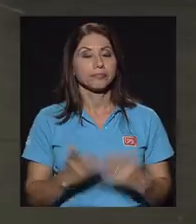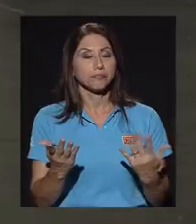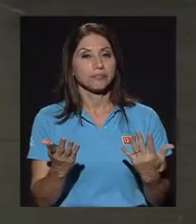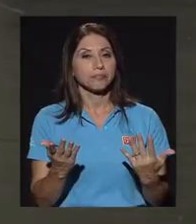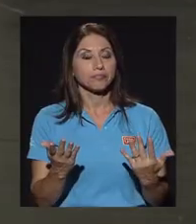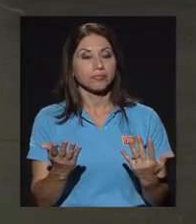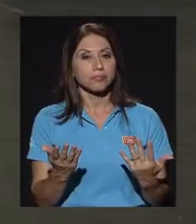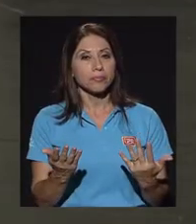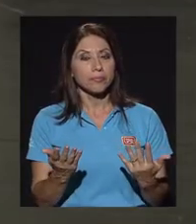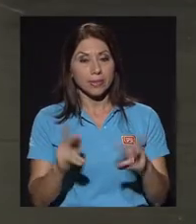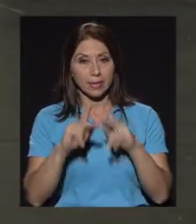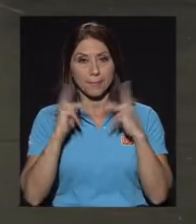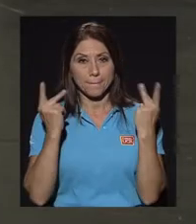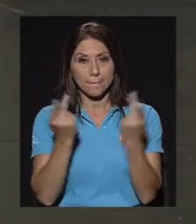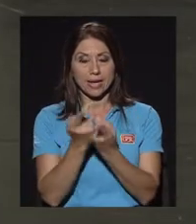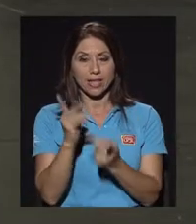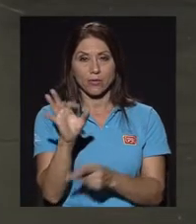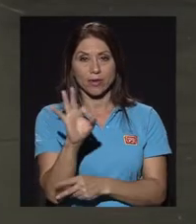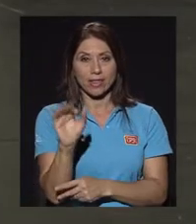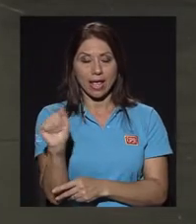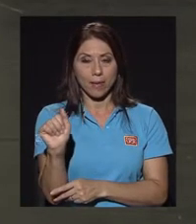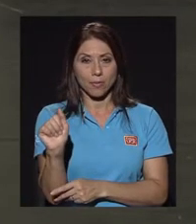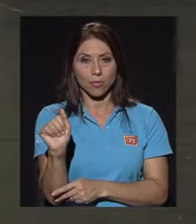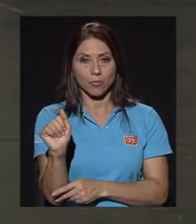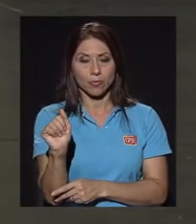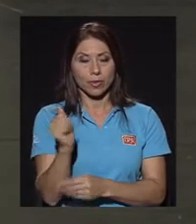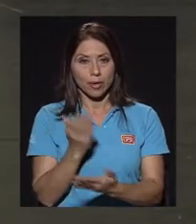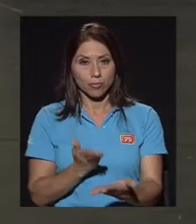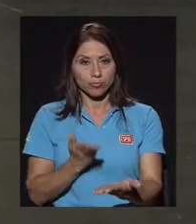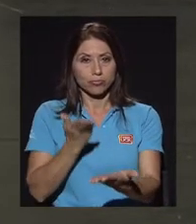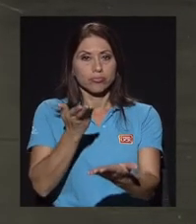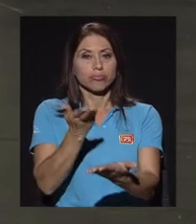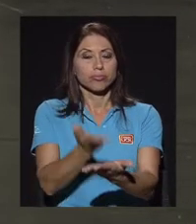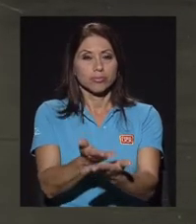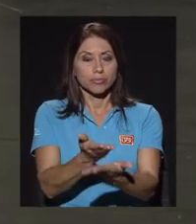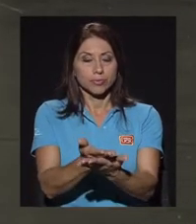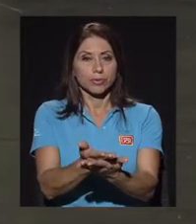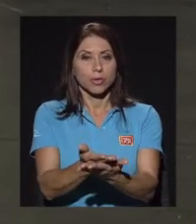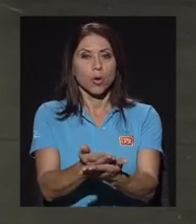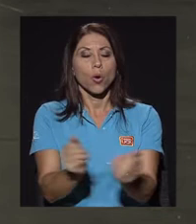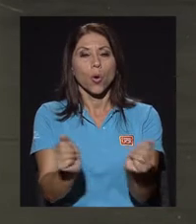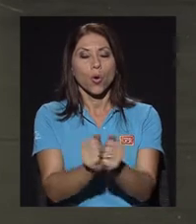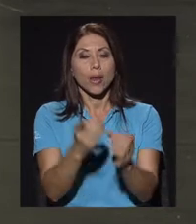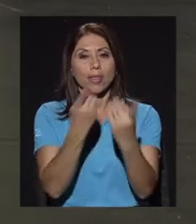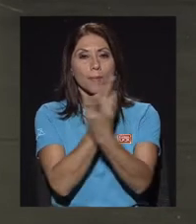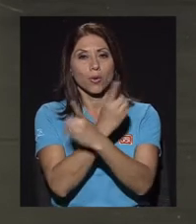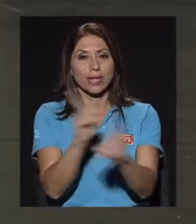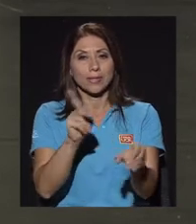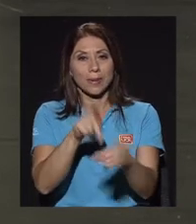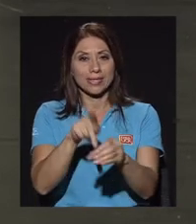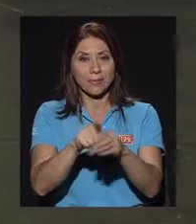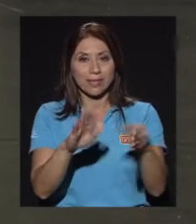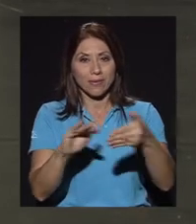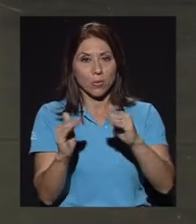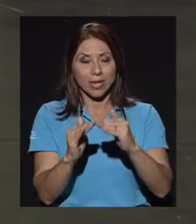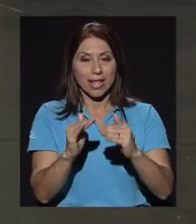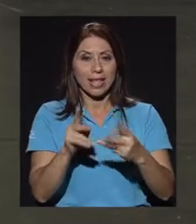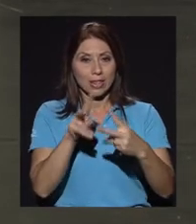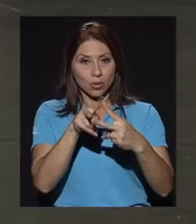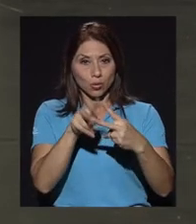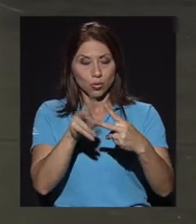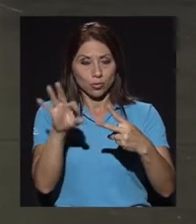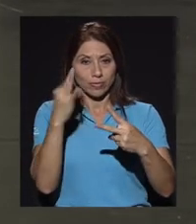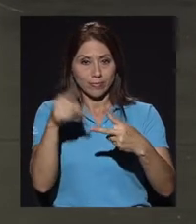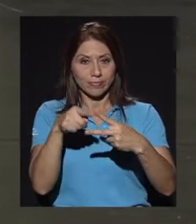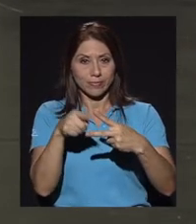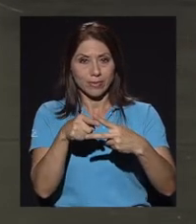La propuesta del Partido Frente Amplio con la democracia participativa comunitaria la tenemos en dos ejes: en